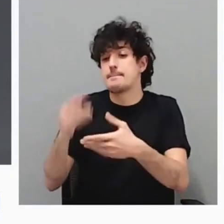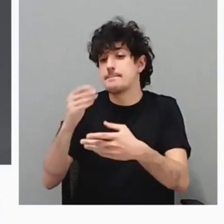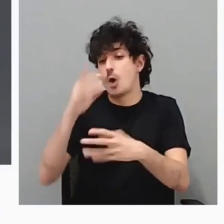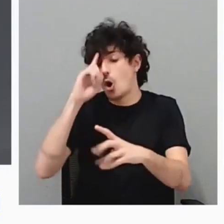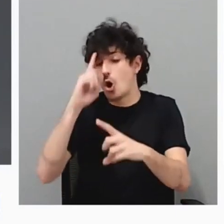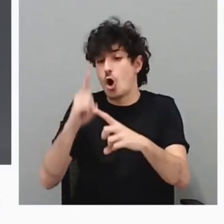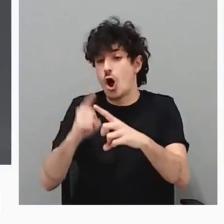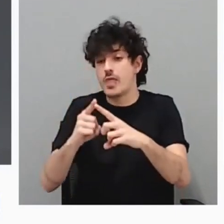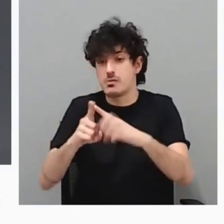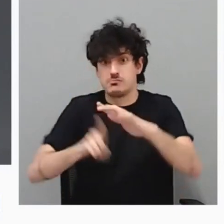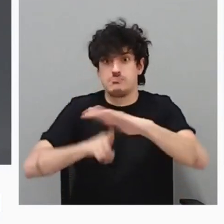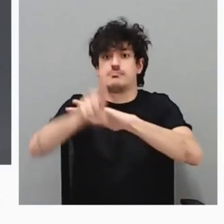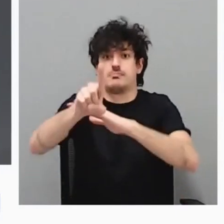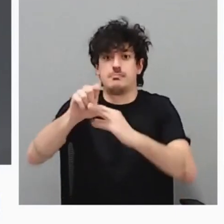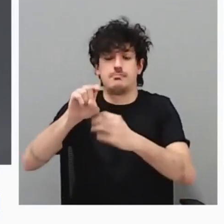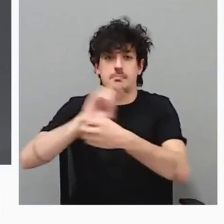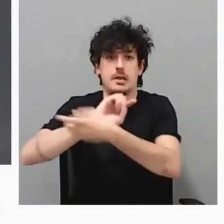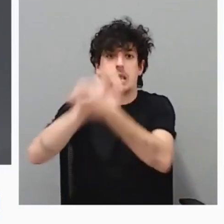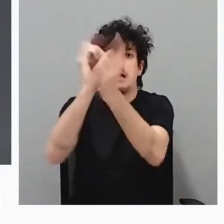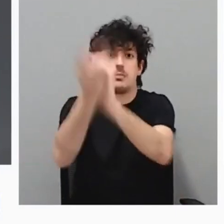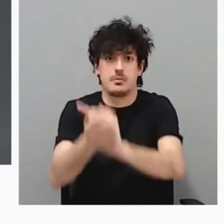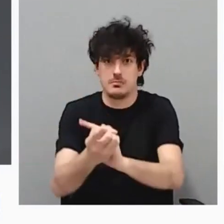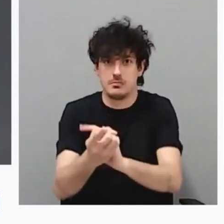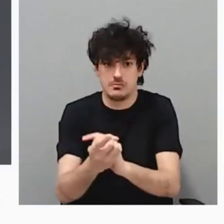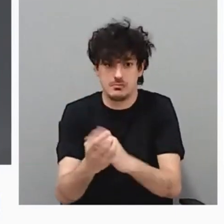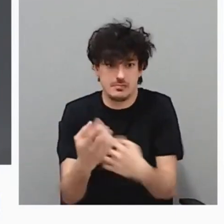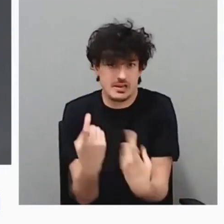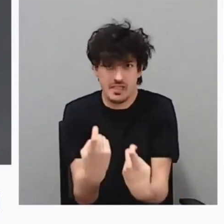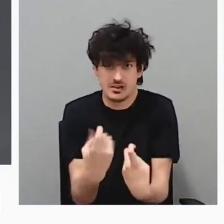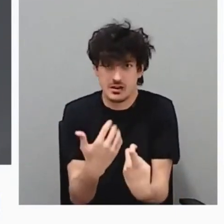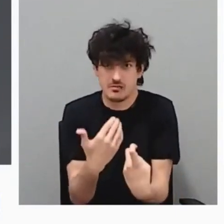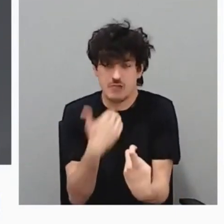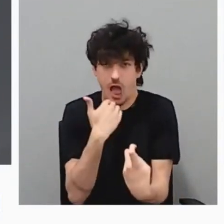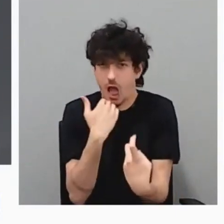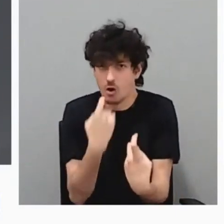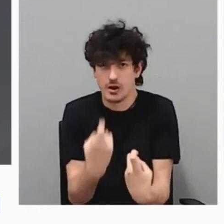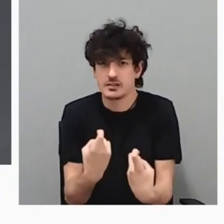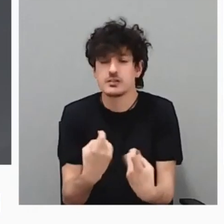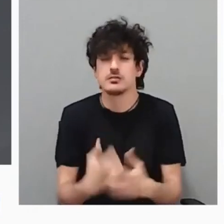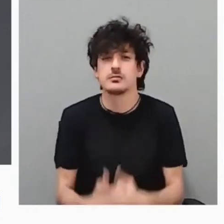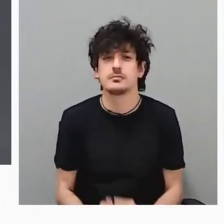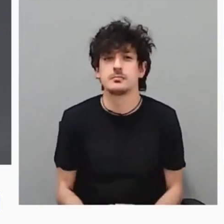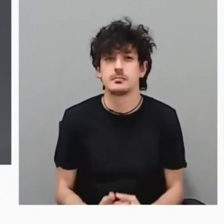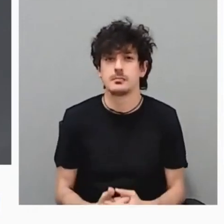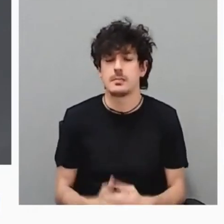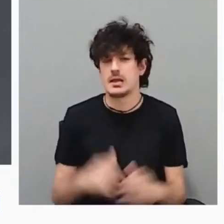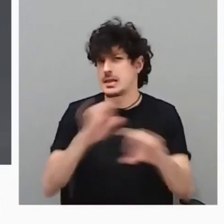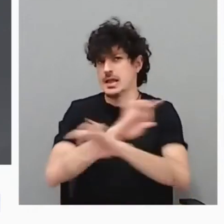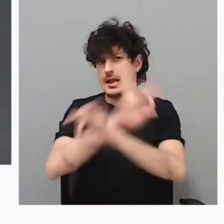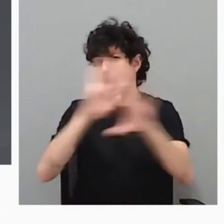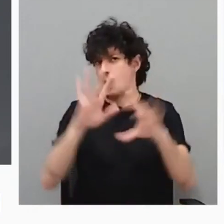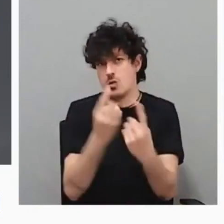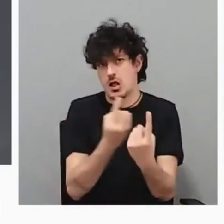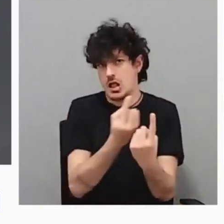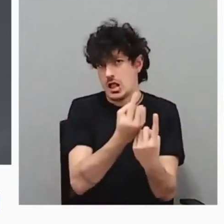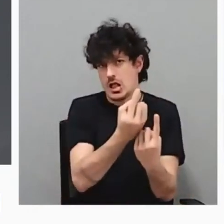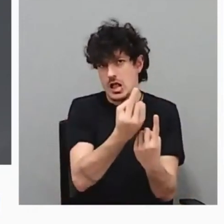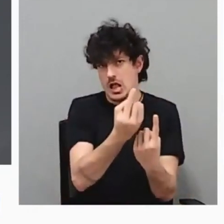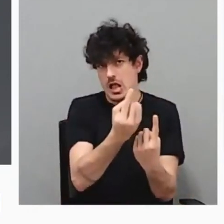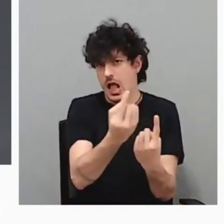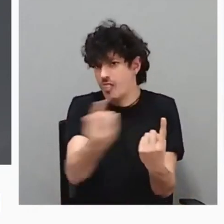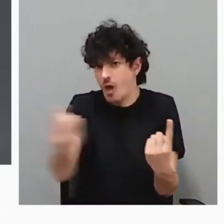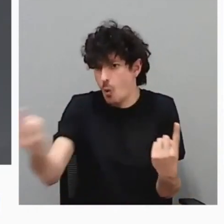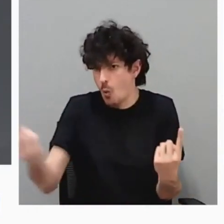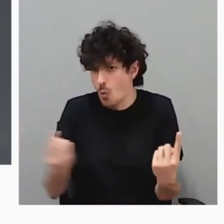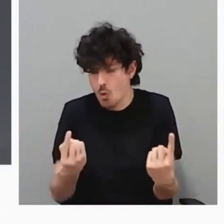esa evolución, ¿no? que es necesario, ¿no? Y por supuesto, pues cada uno puede aportar en la educación, que es algo